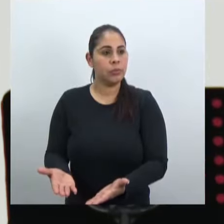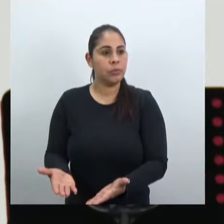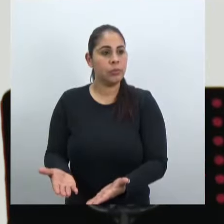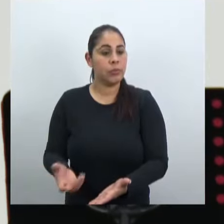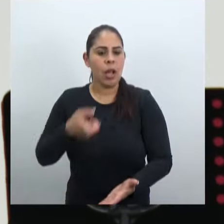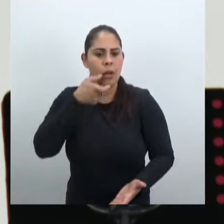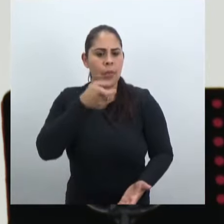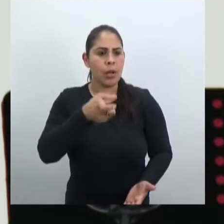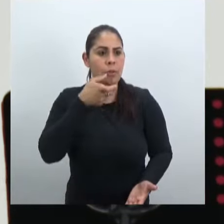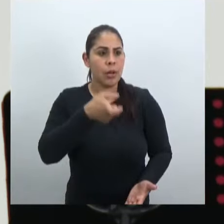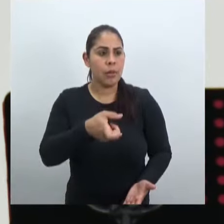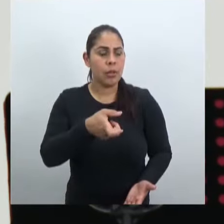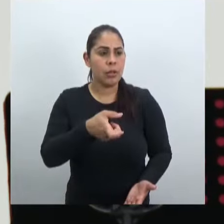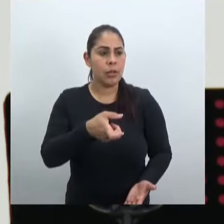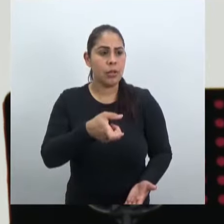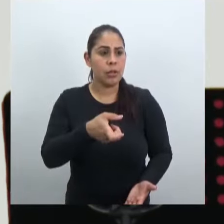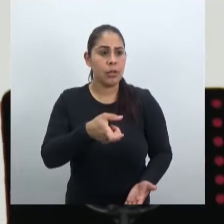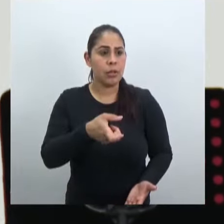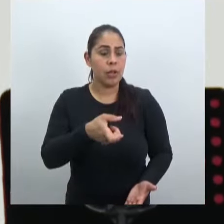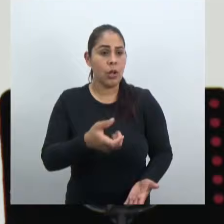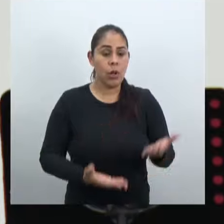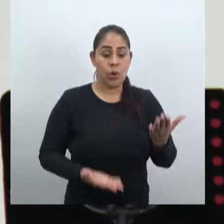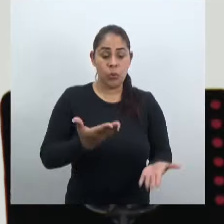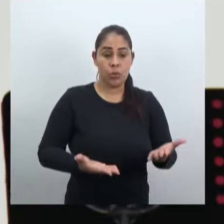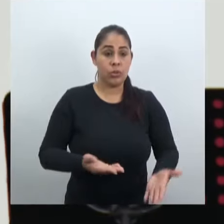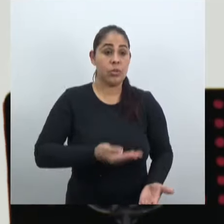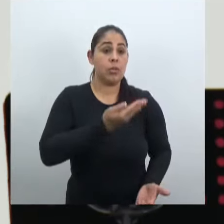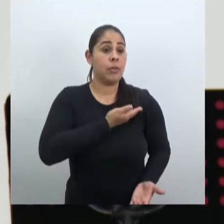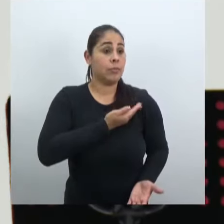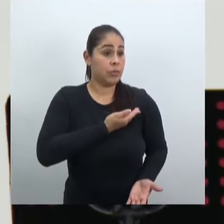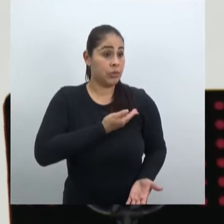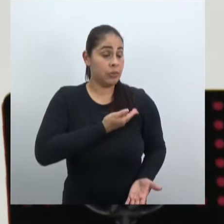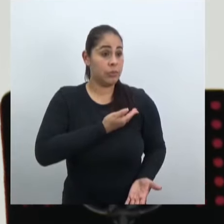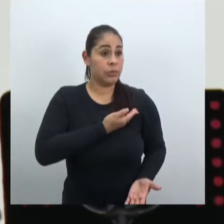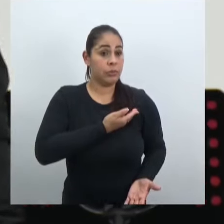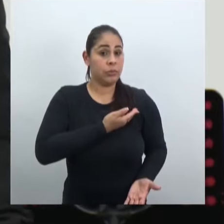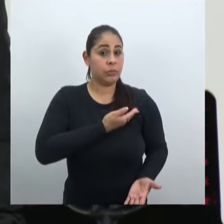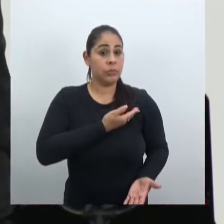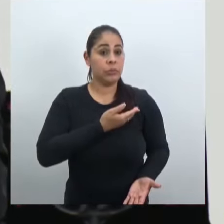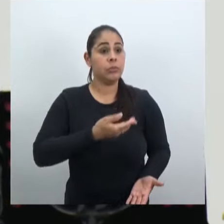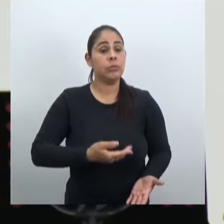cristiano, evangélico, que se llama autojusticia. ¿Quién quiere que se lo explique?